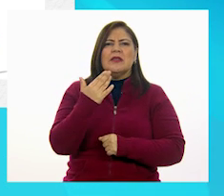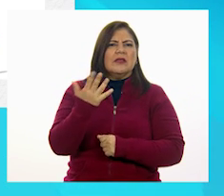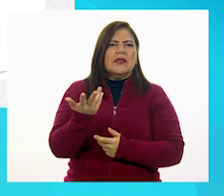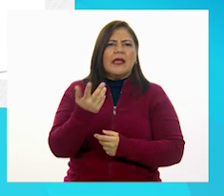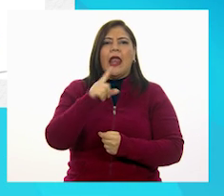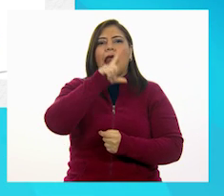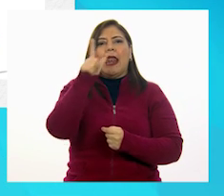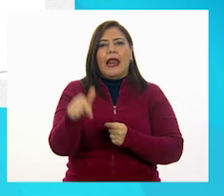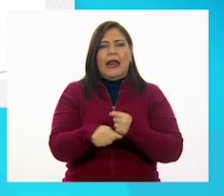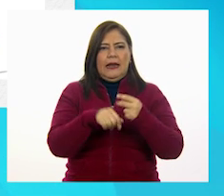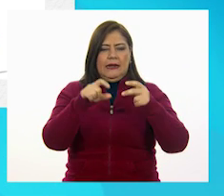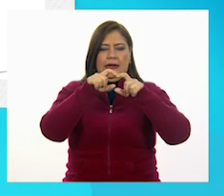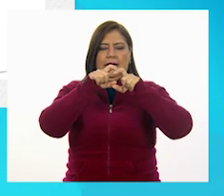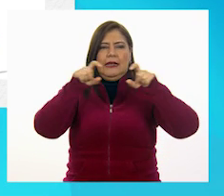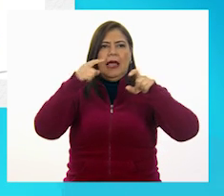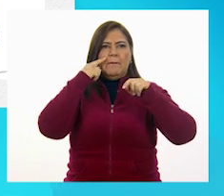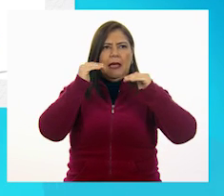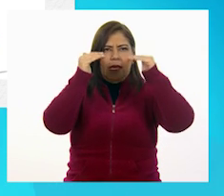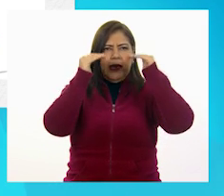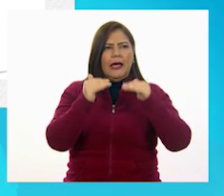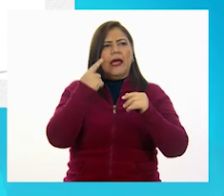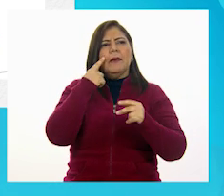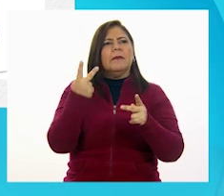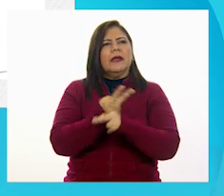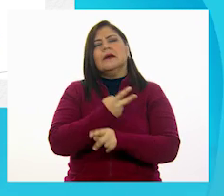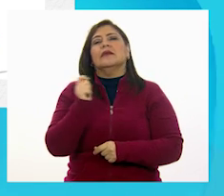en la tercera cuántos amigos son?